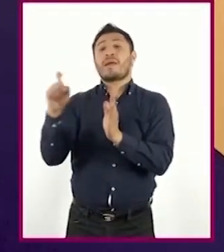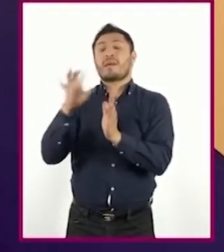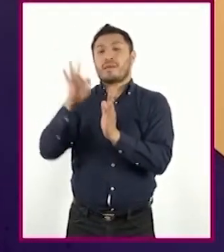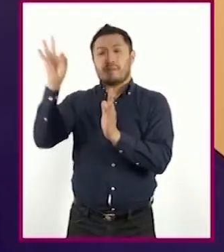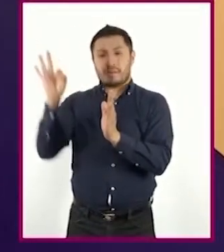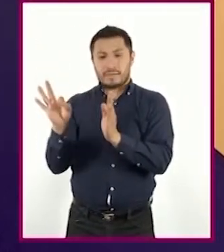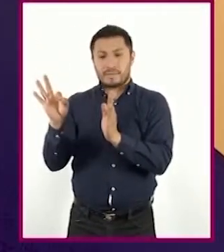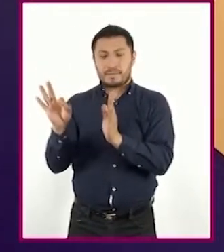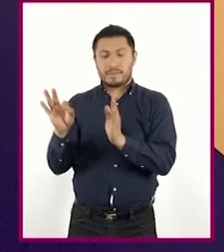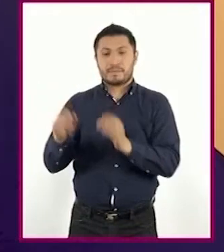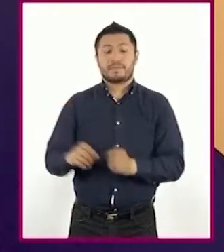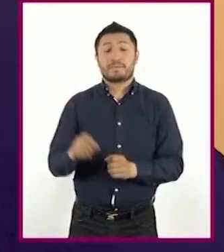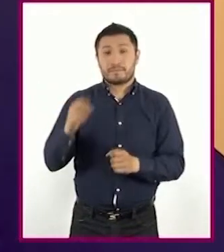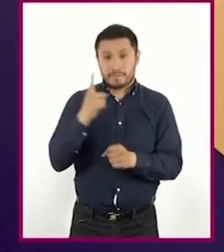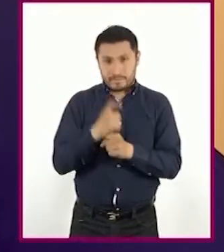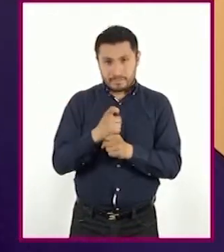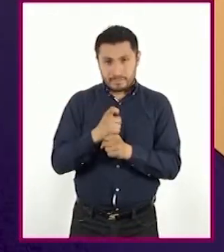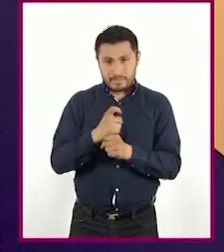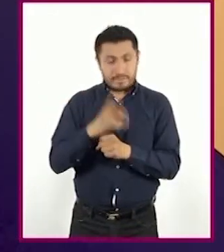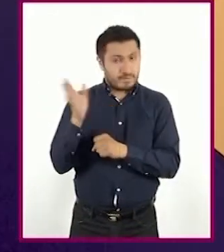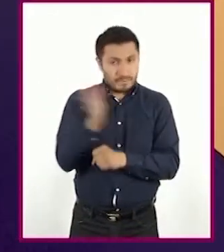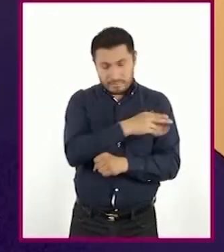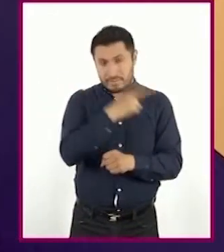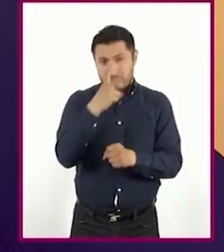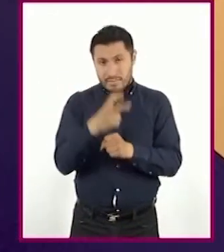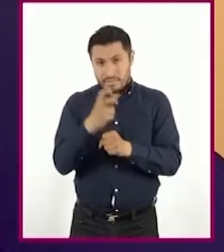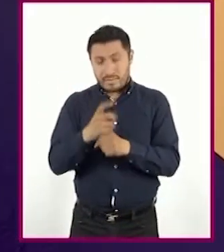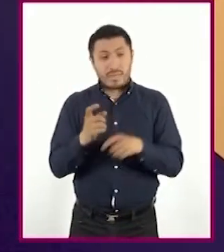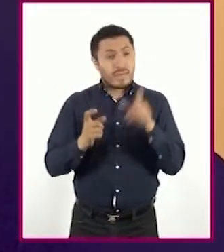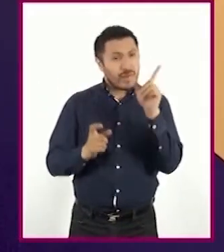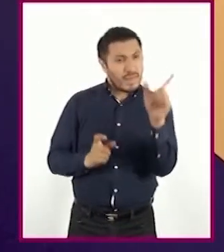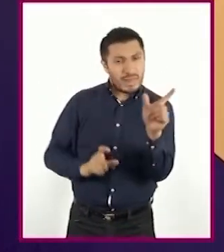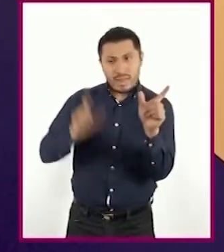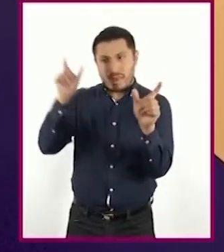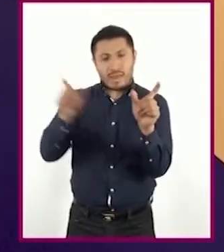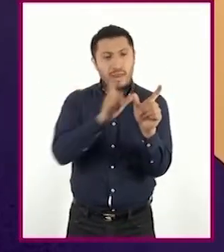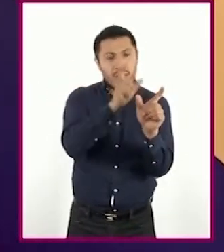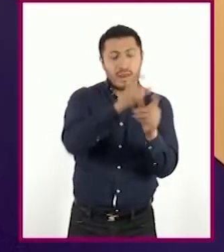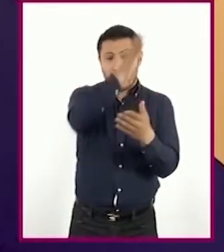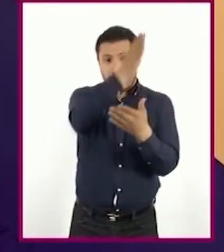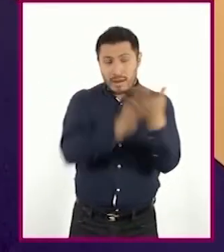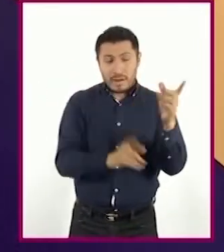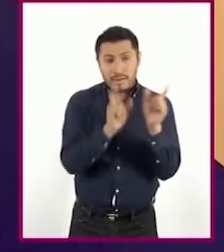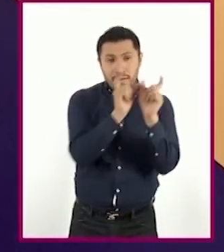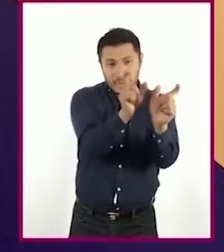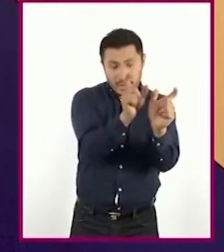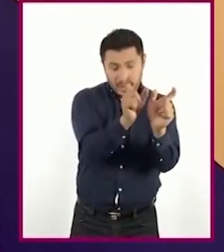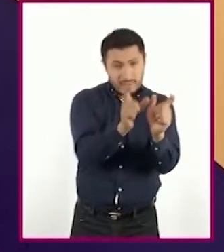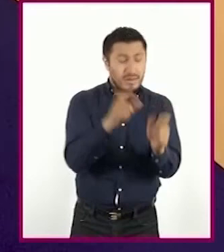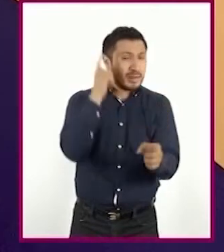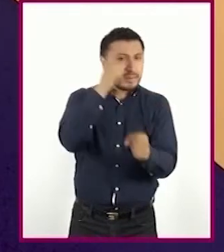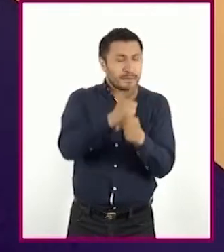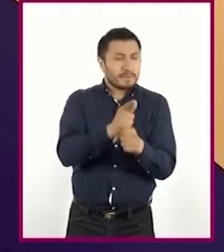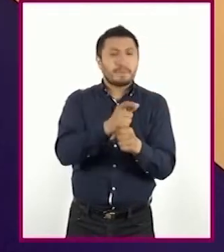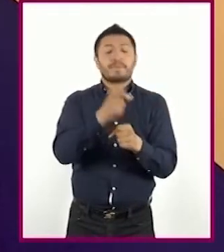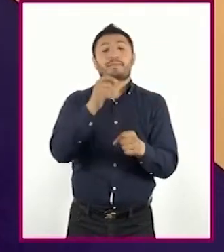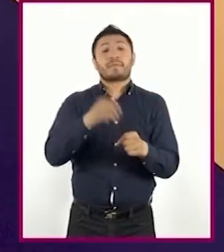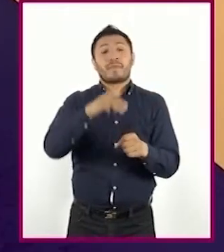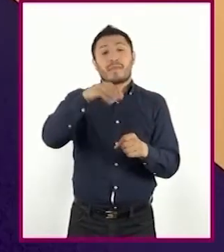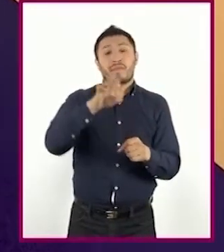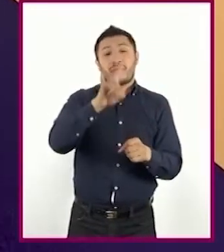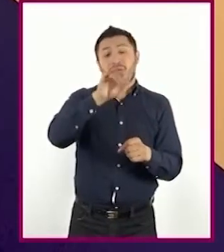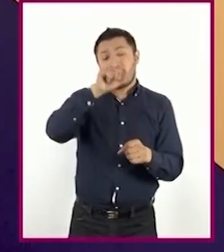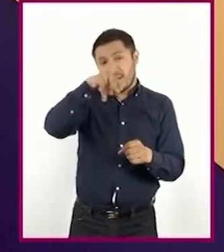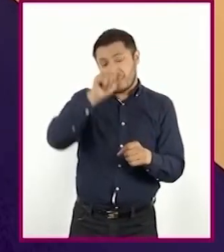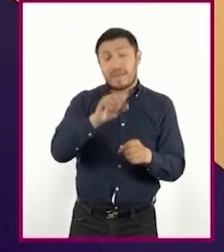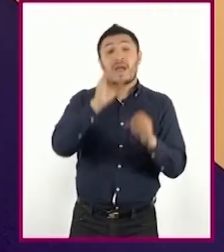100%. Segundo paso, cada mitad se divide en 2 grupos, en los que se identifica también su mediana o